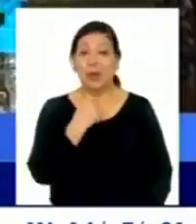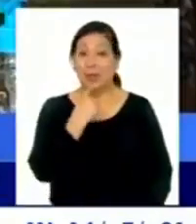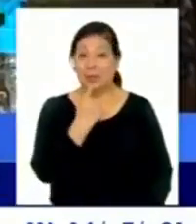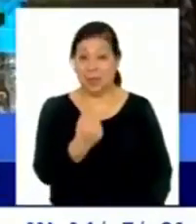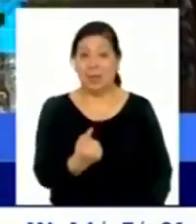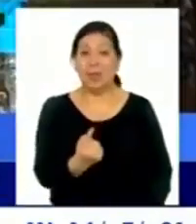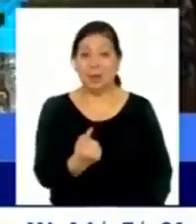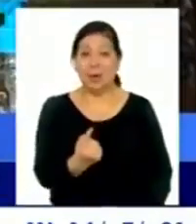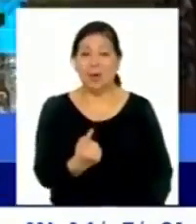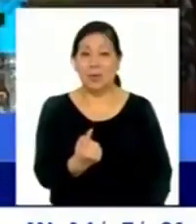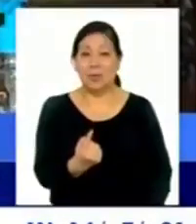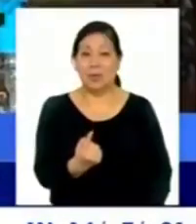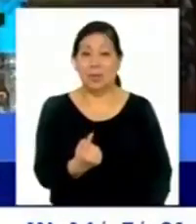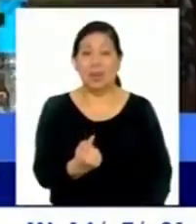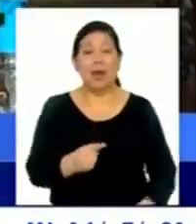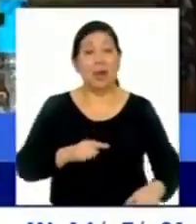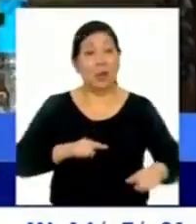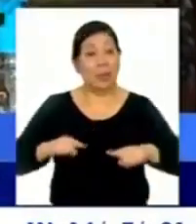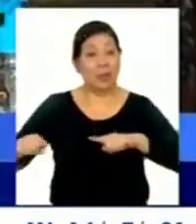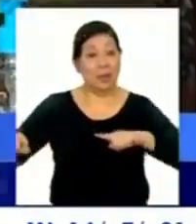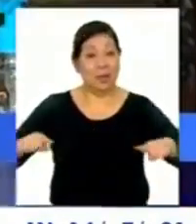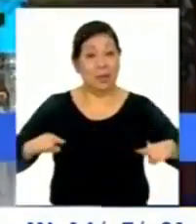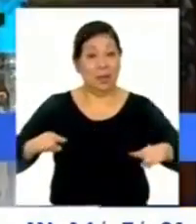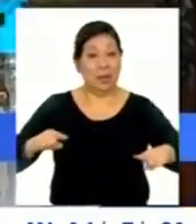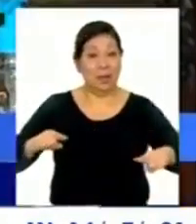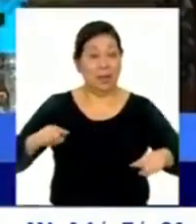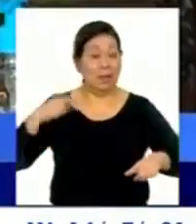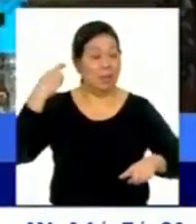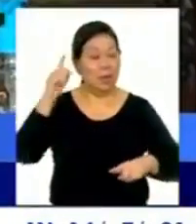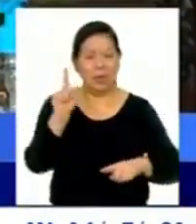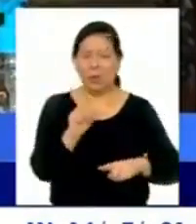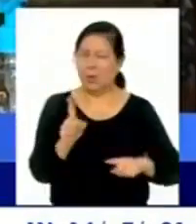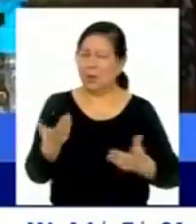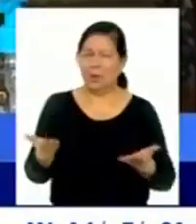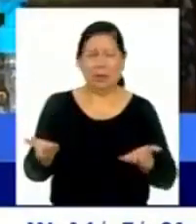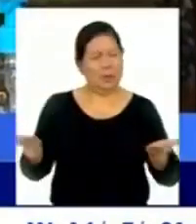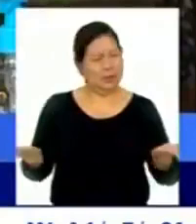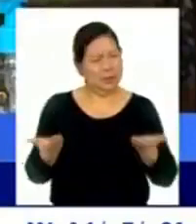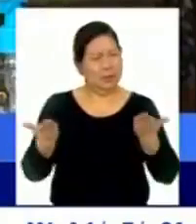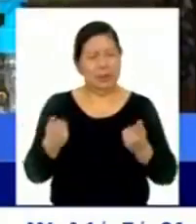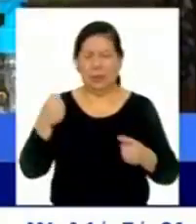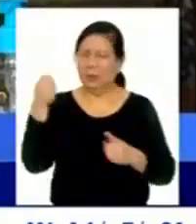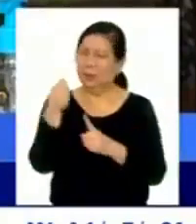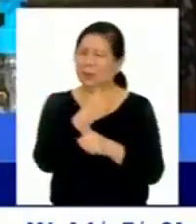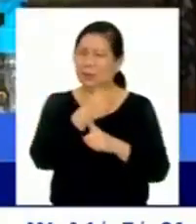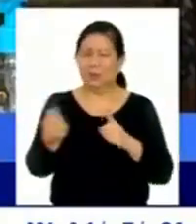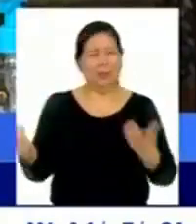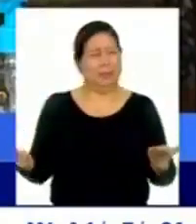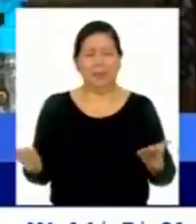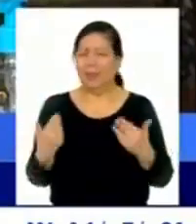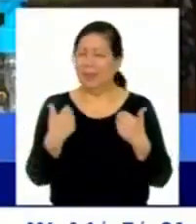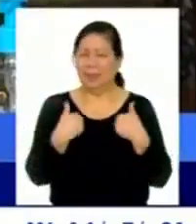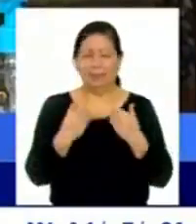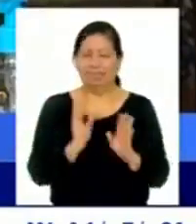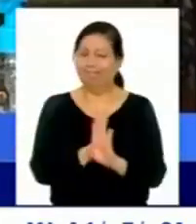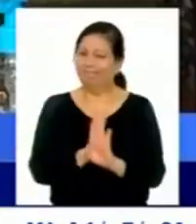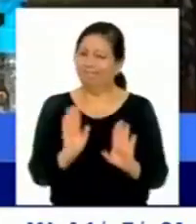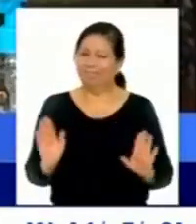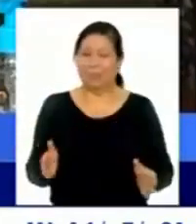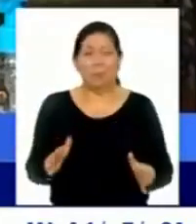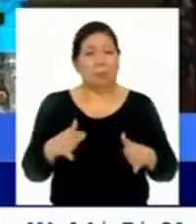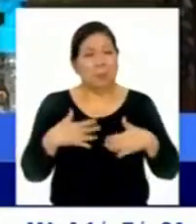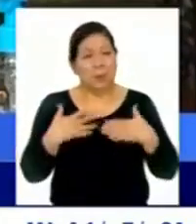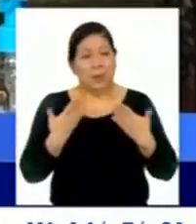invoco a los dirigentes políticos a no incitar a este tipo de violencia que tiene o